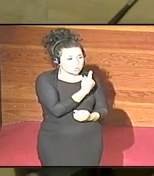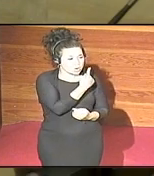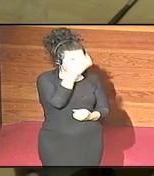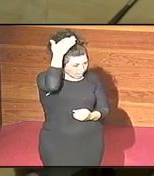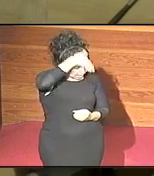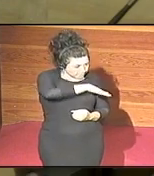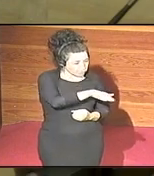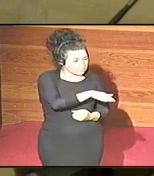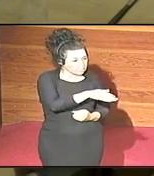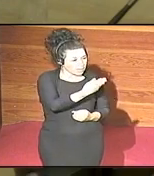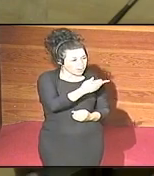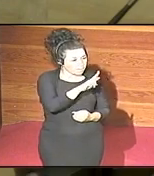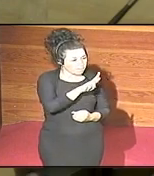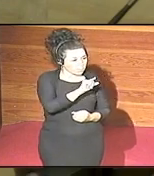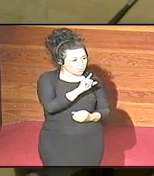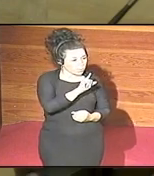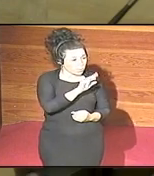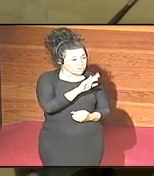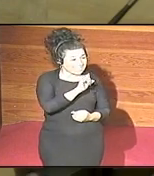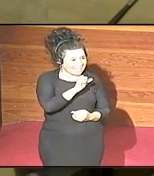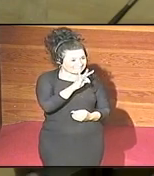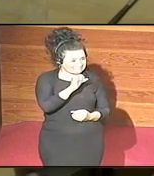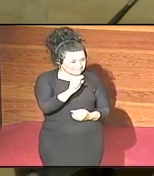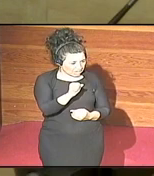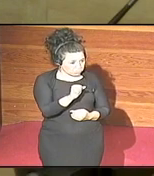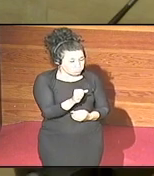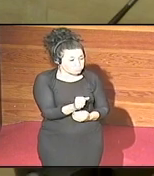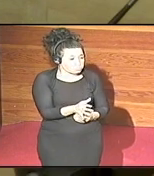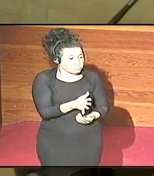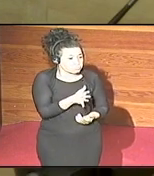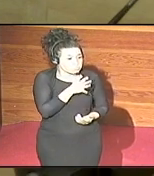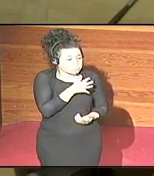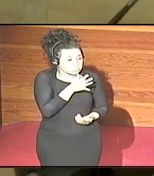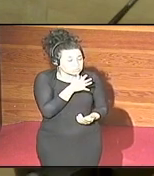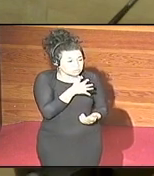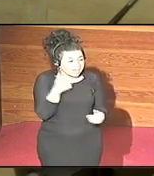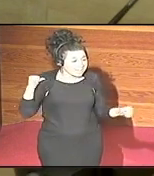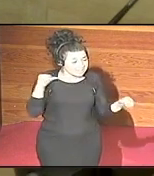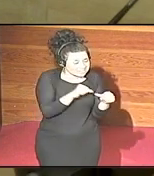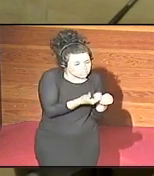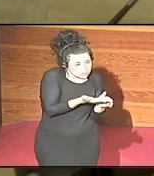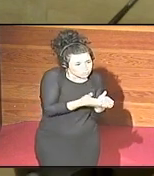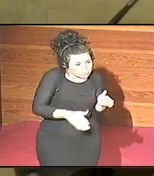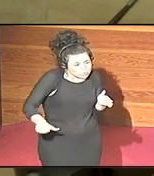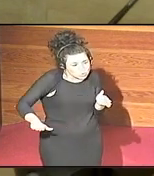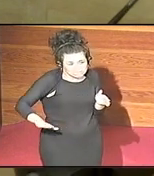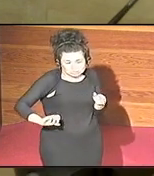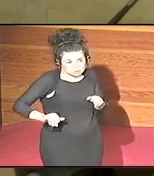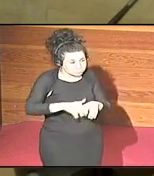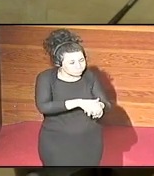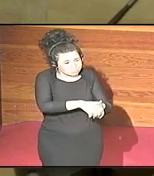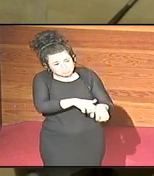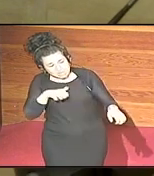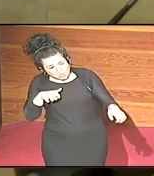la Buriatia. Por alguna razón, la mayoría de los muertos que ha habido hasta ahora en las filas